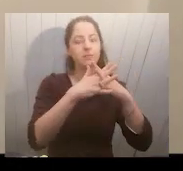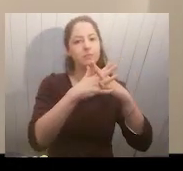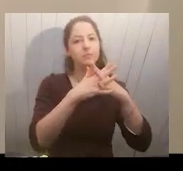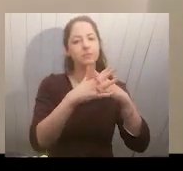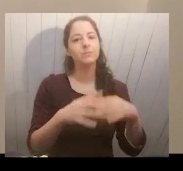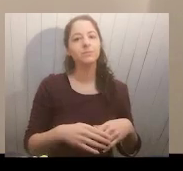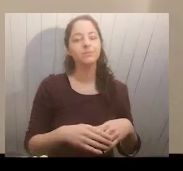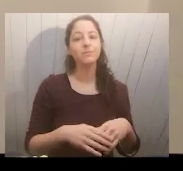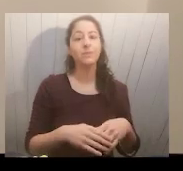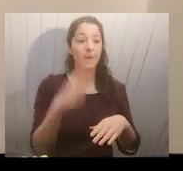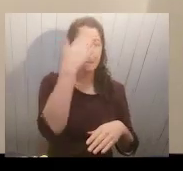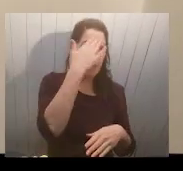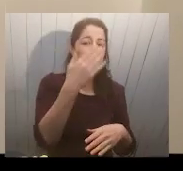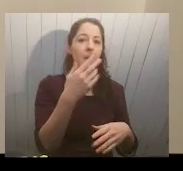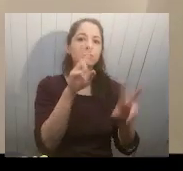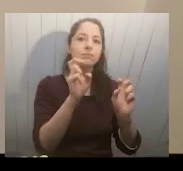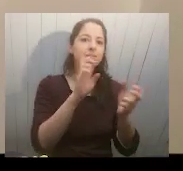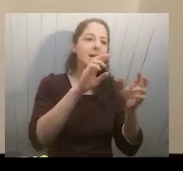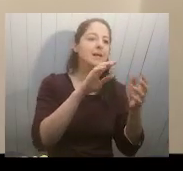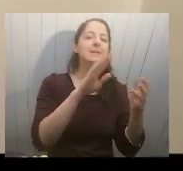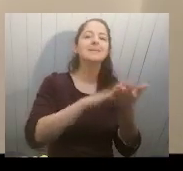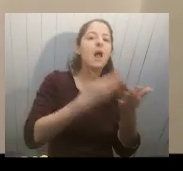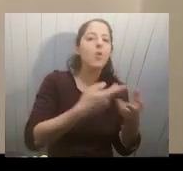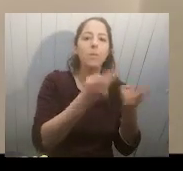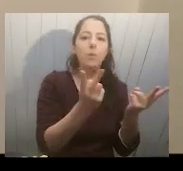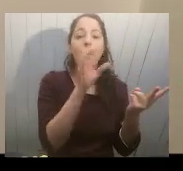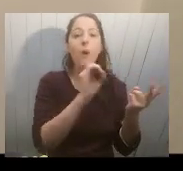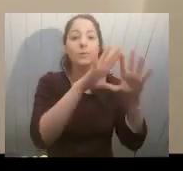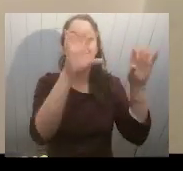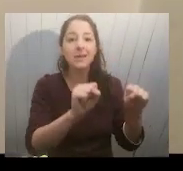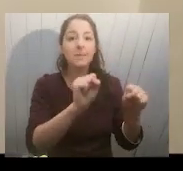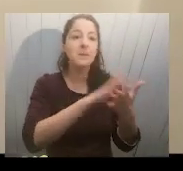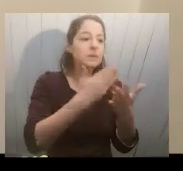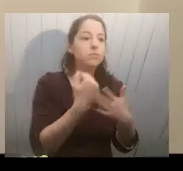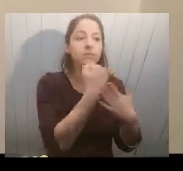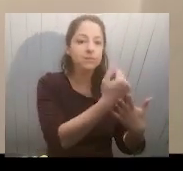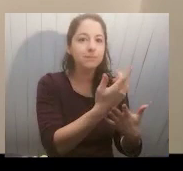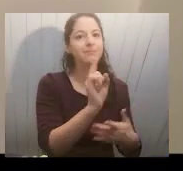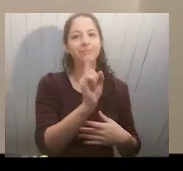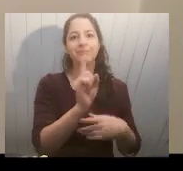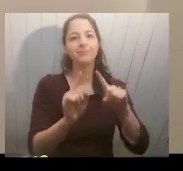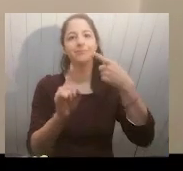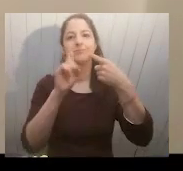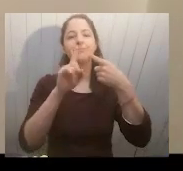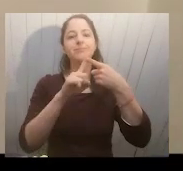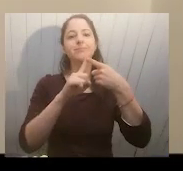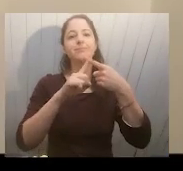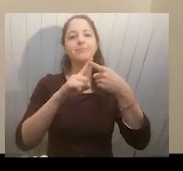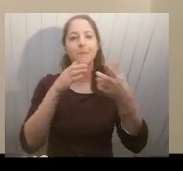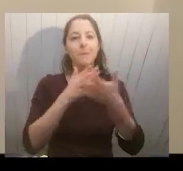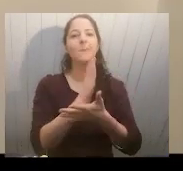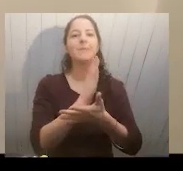la militarización, antes que preocuparse por la salubridad pública y la capacidad del sistema de salud.